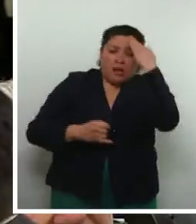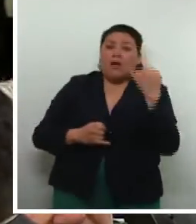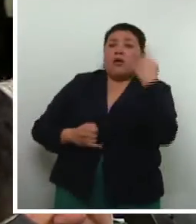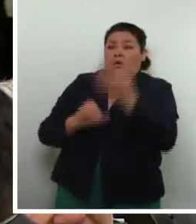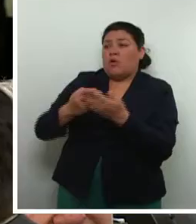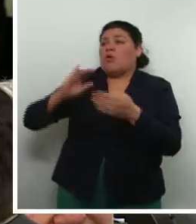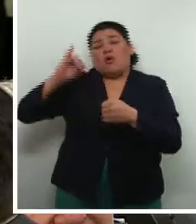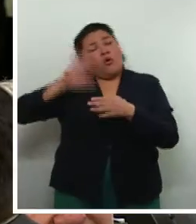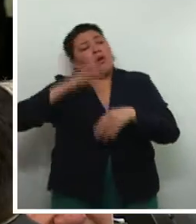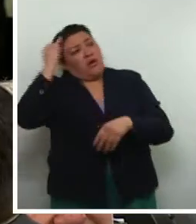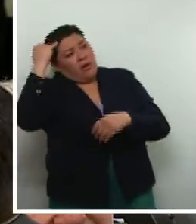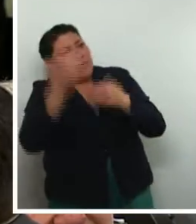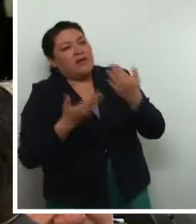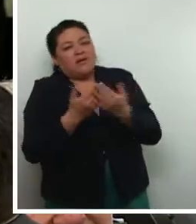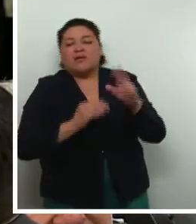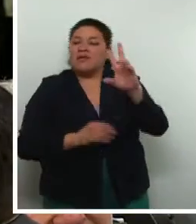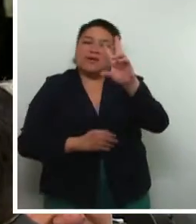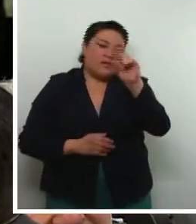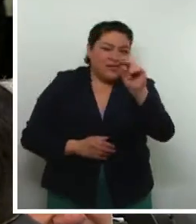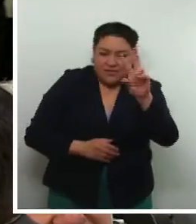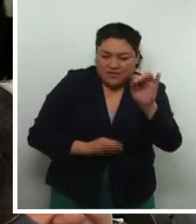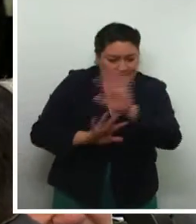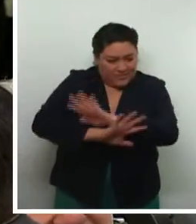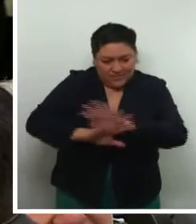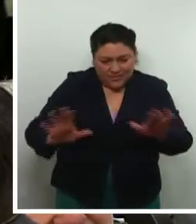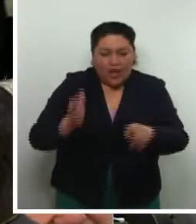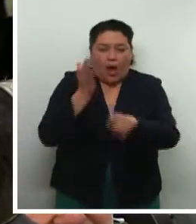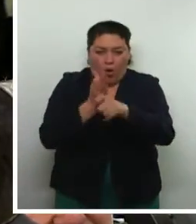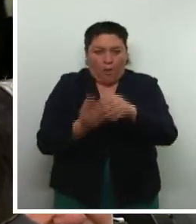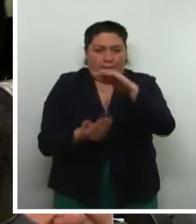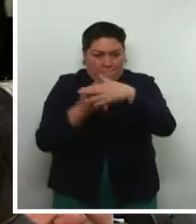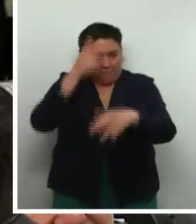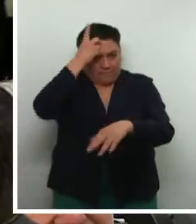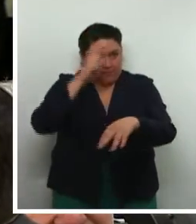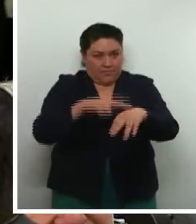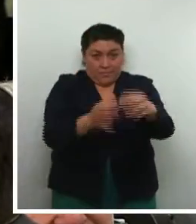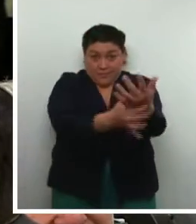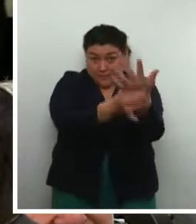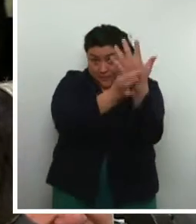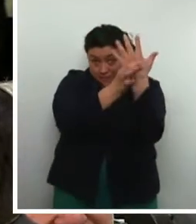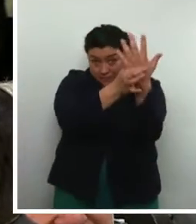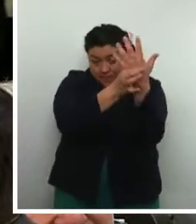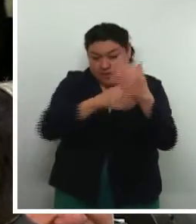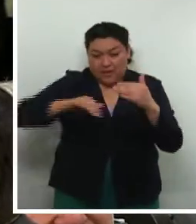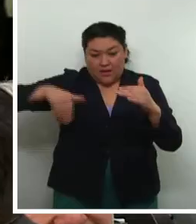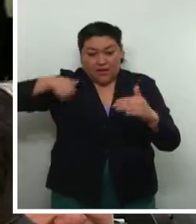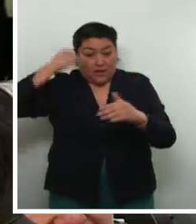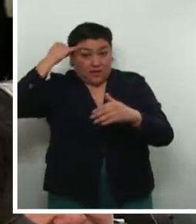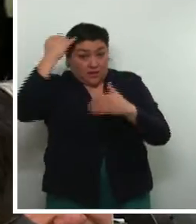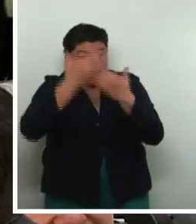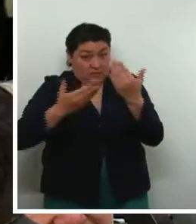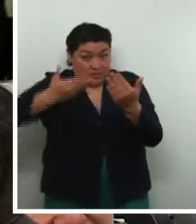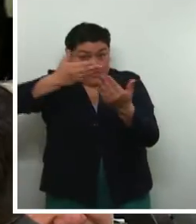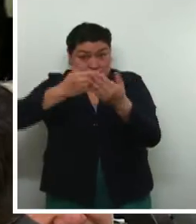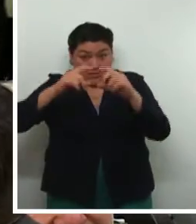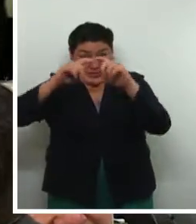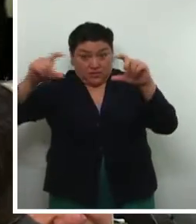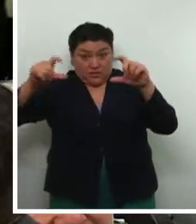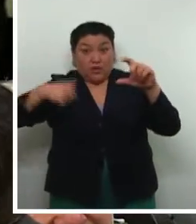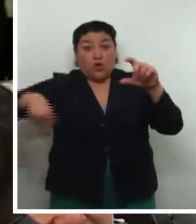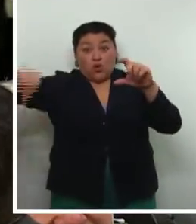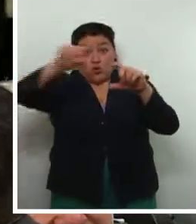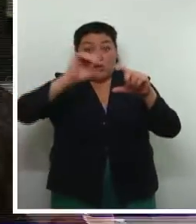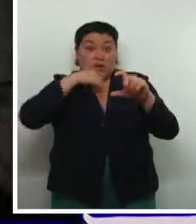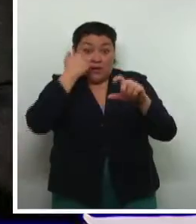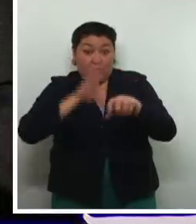reservas se hacen sobre los dictámenes. Si dice ahora la mesa directiva que las reservas, en caso de mantener el interés, tiene